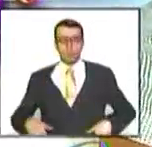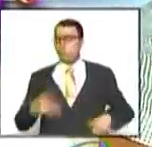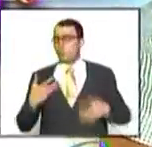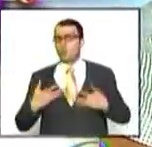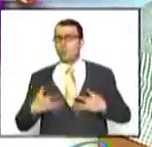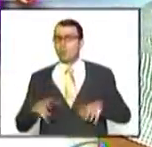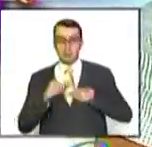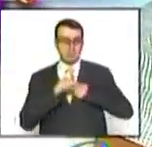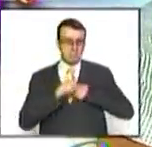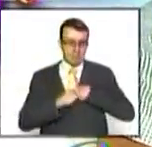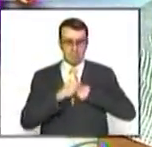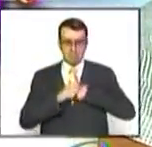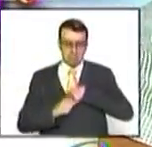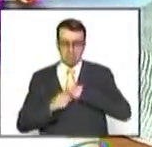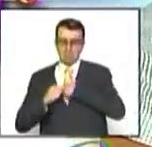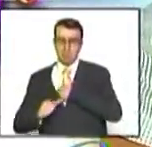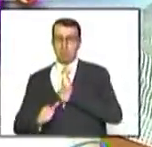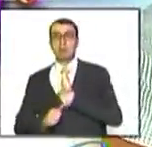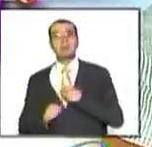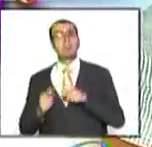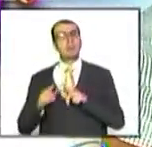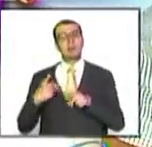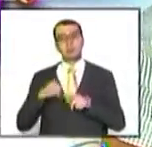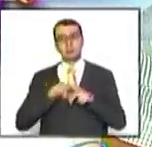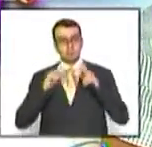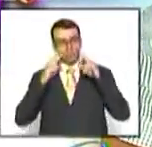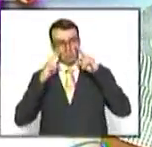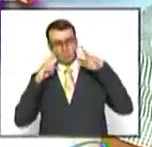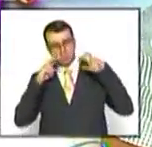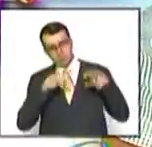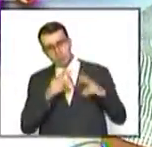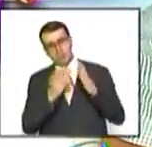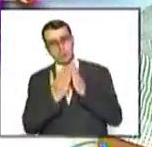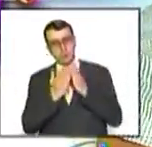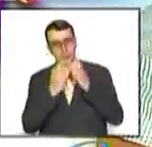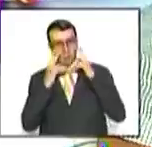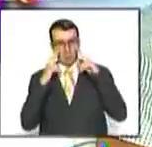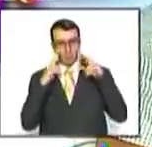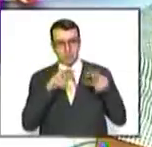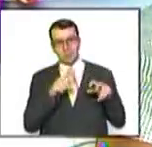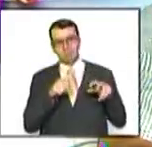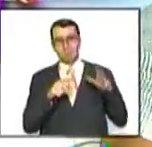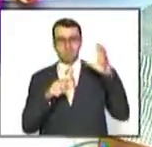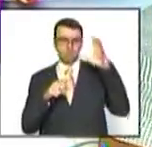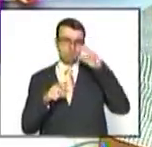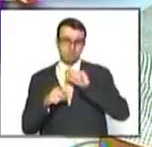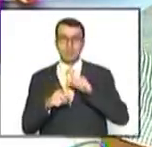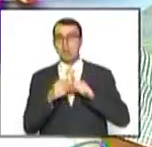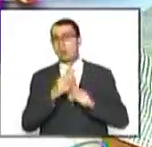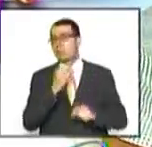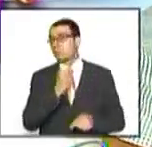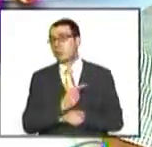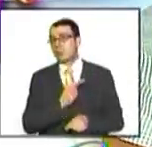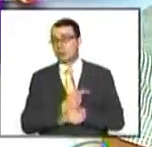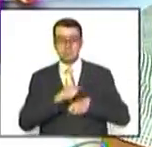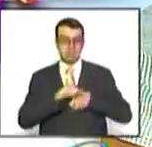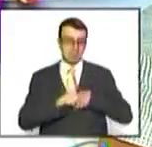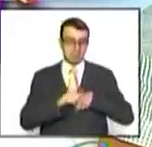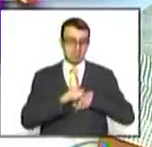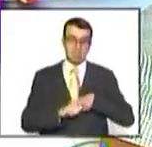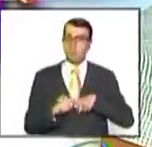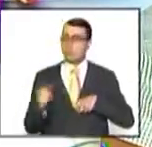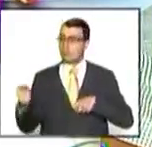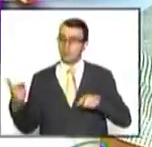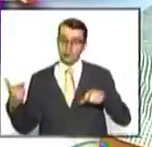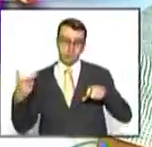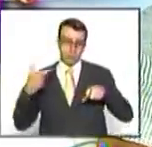Y resulta de que en los estudios donde nosotros hicimos finalmente el grado, nos demuestran que estas técnicas de aplicación del plasma